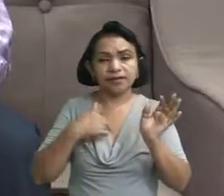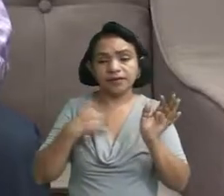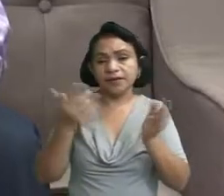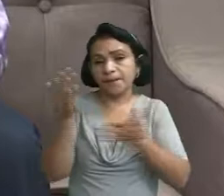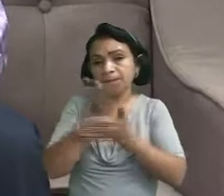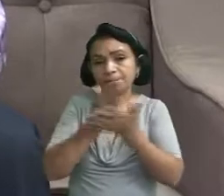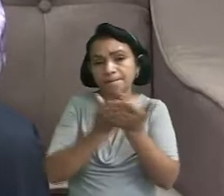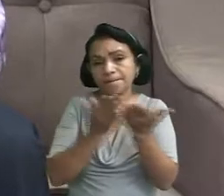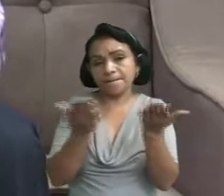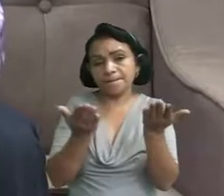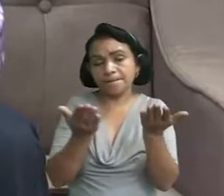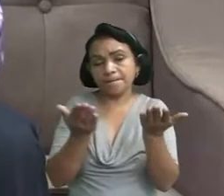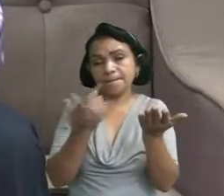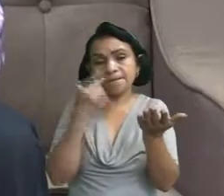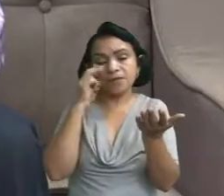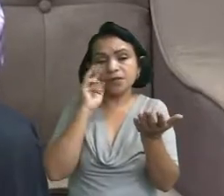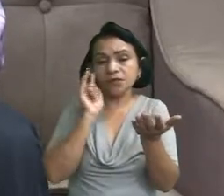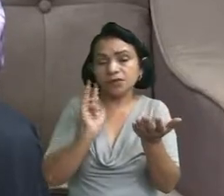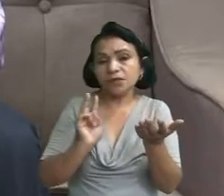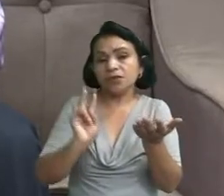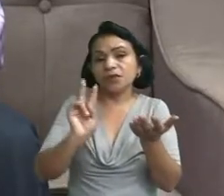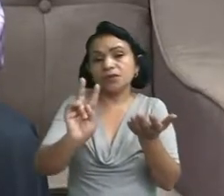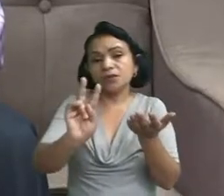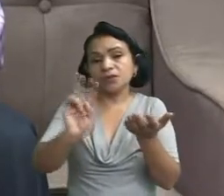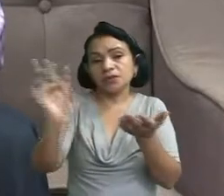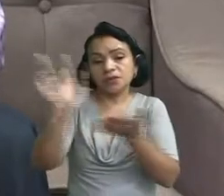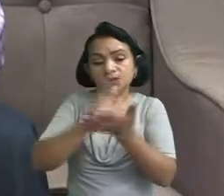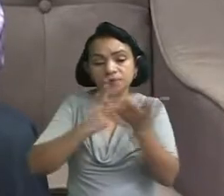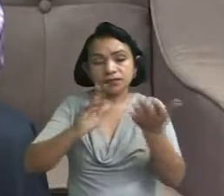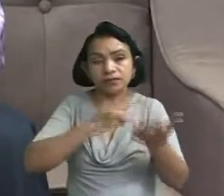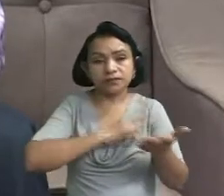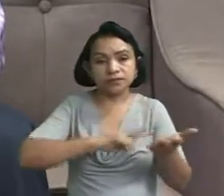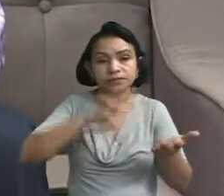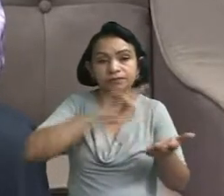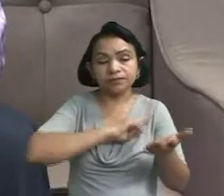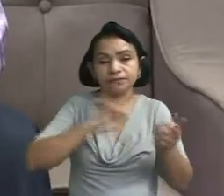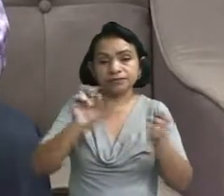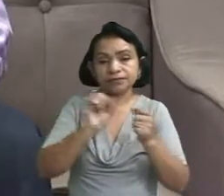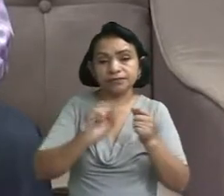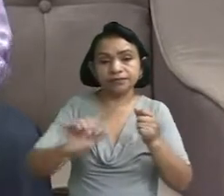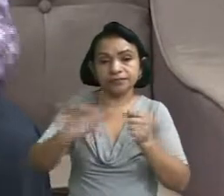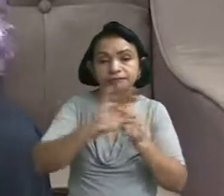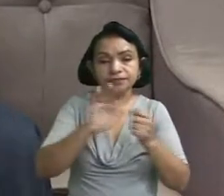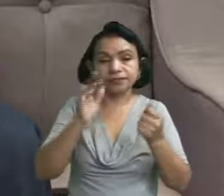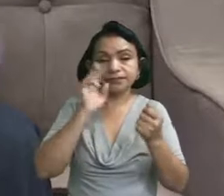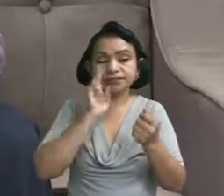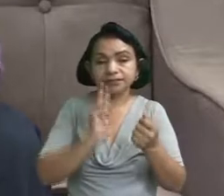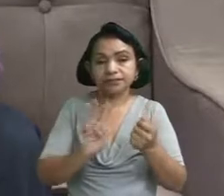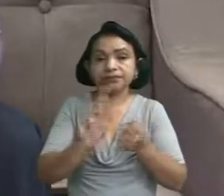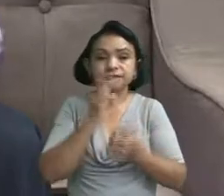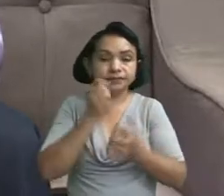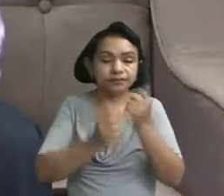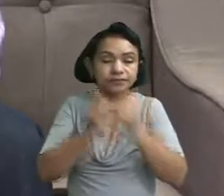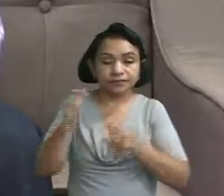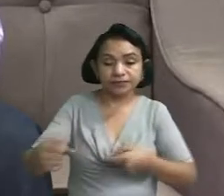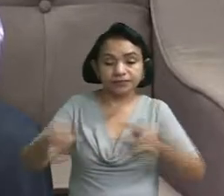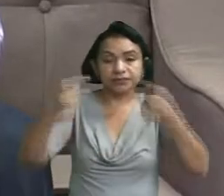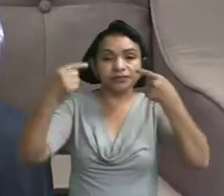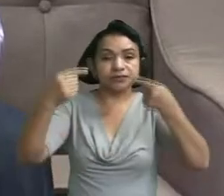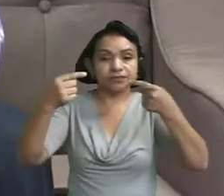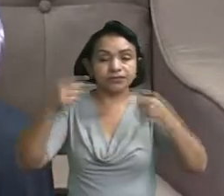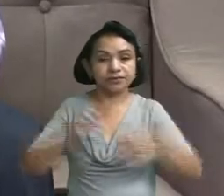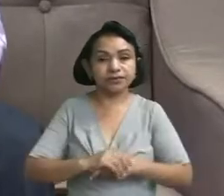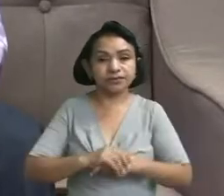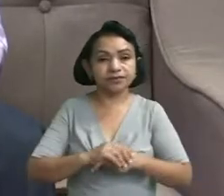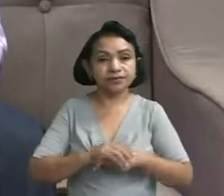veces no dimensionamos algunos valores de nuestra sociedad hasta que precisamente los vemos conculcados, claro. Los vemos